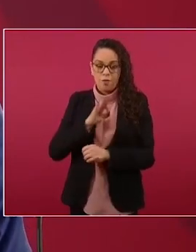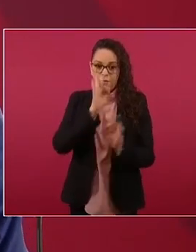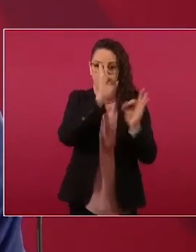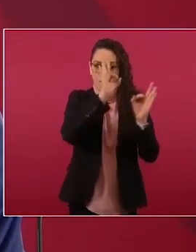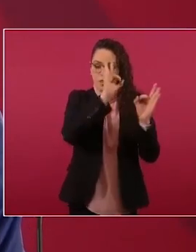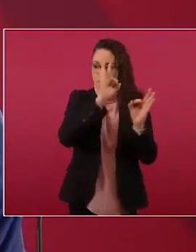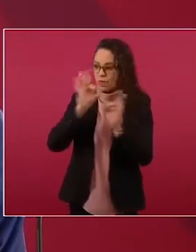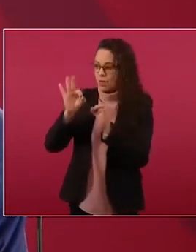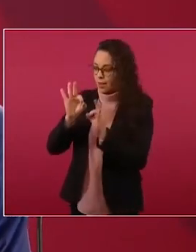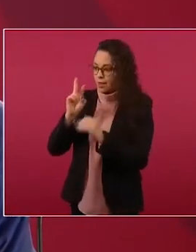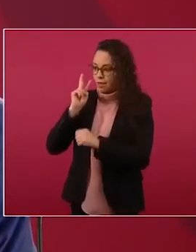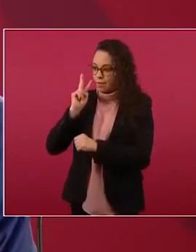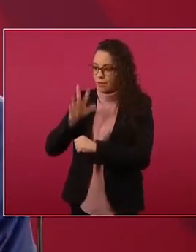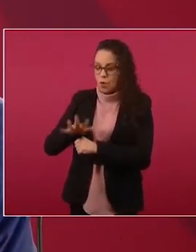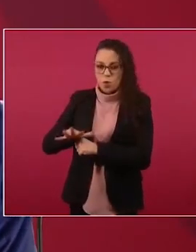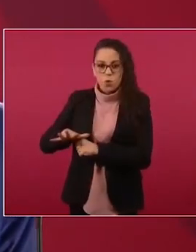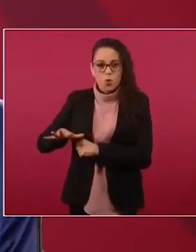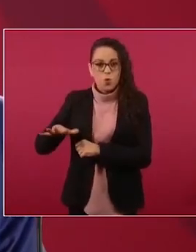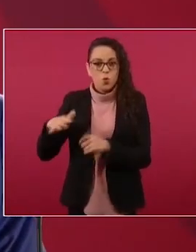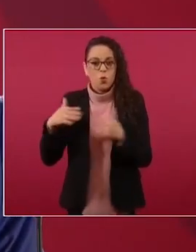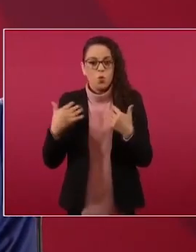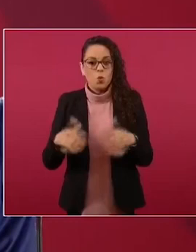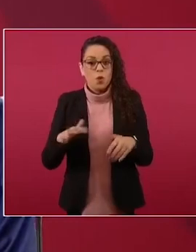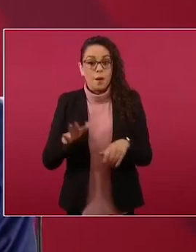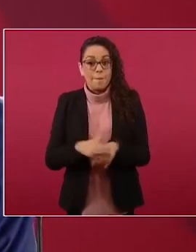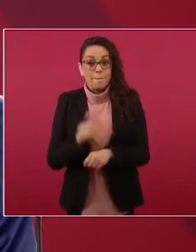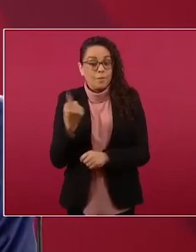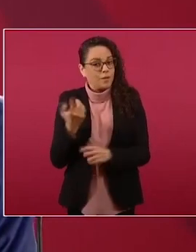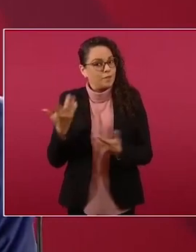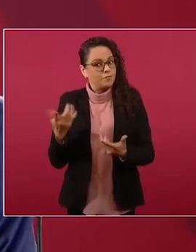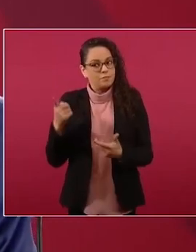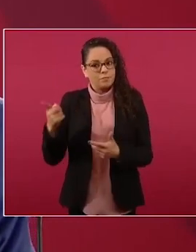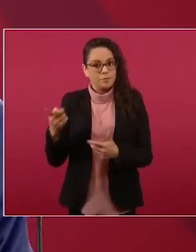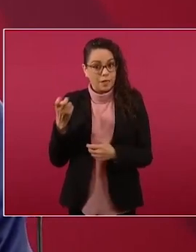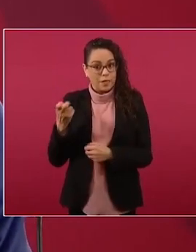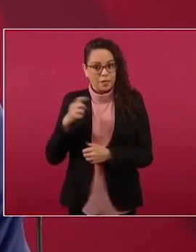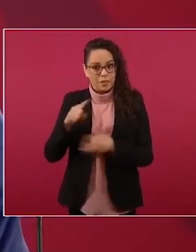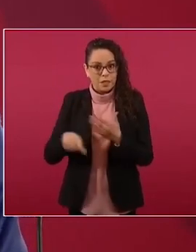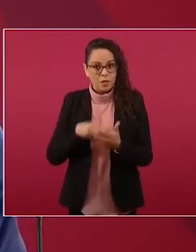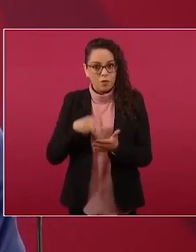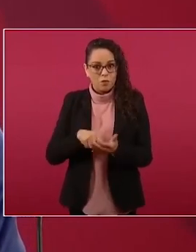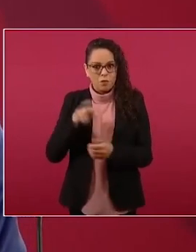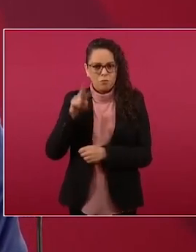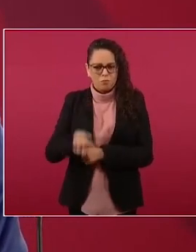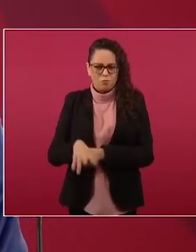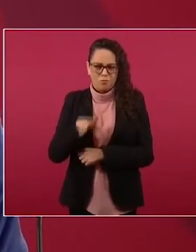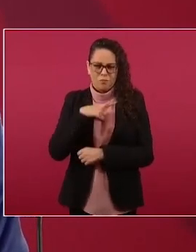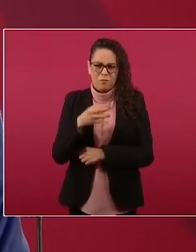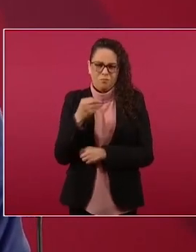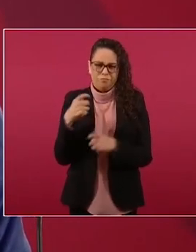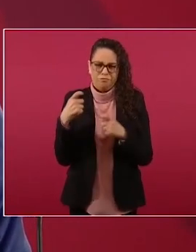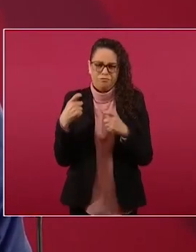y vive la paradoja de que es una región rica con pueblo pobre